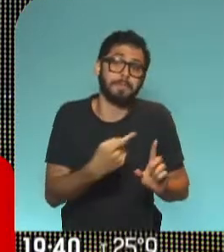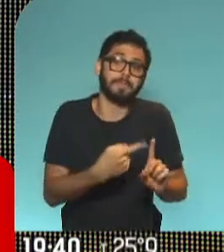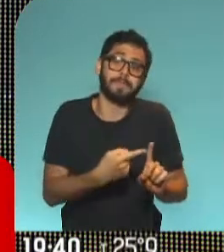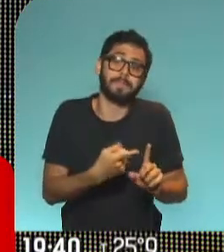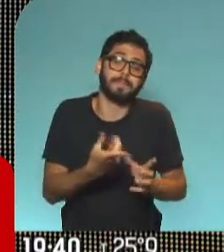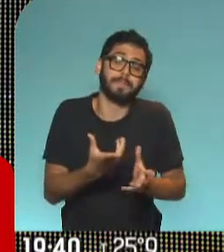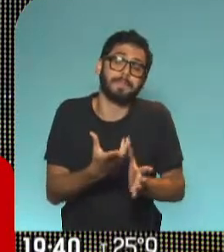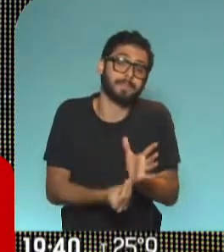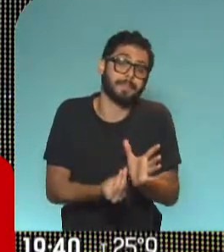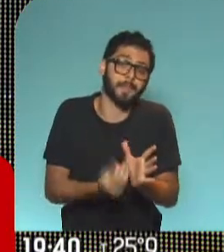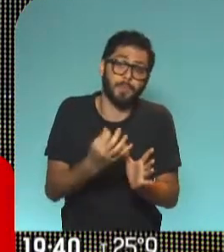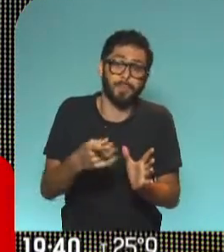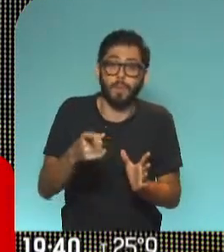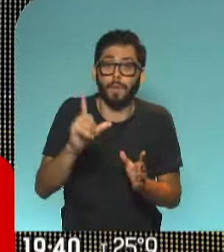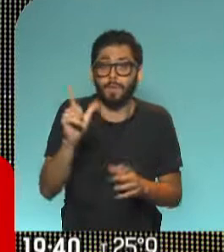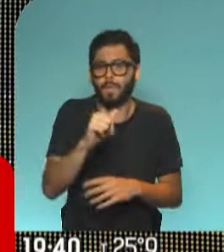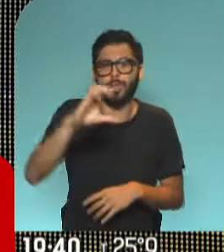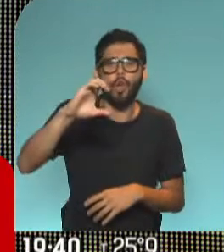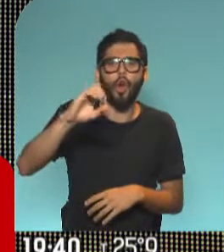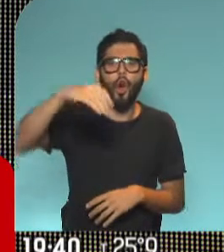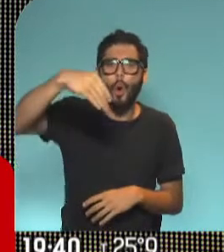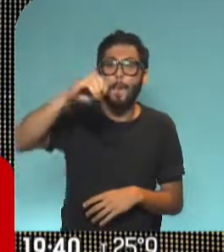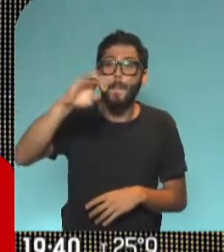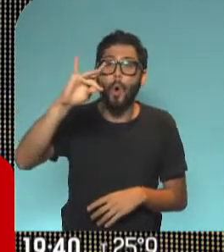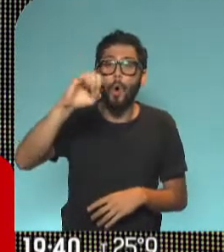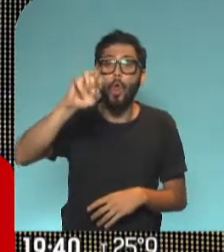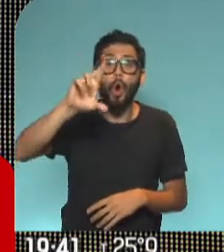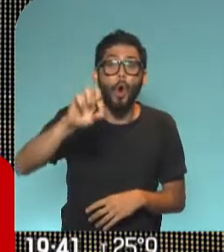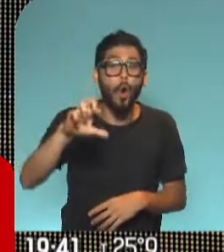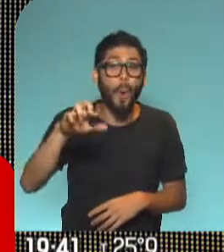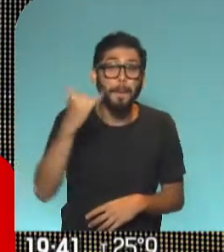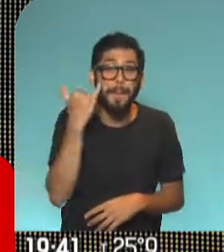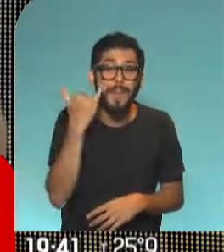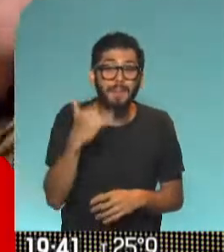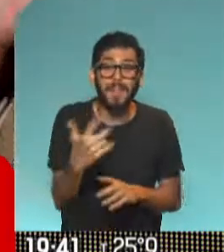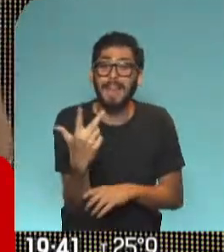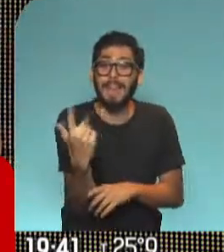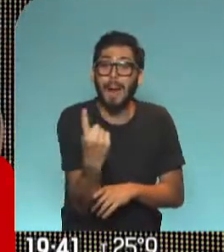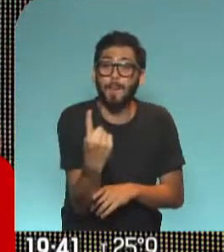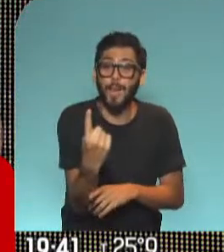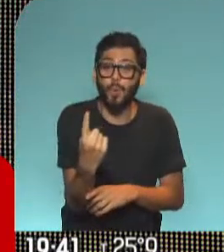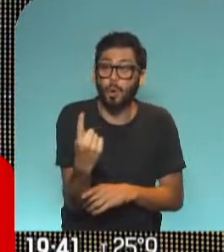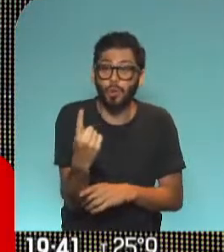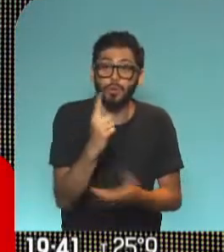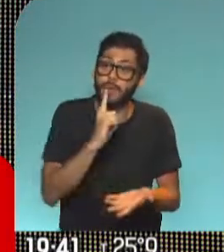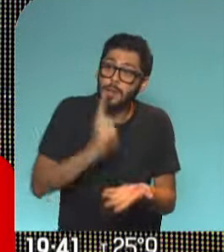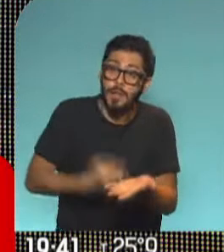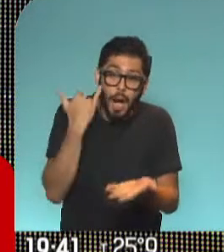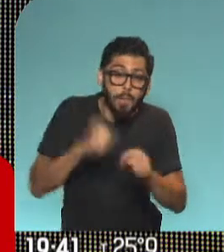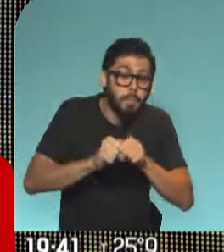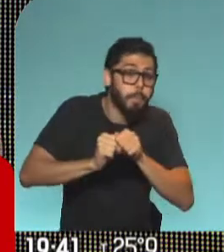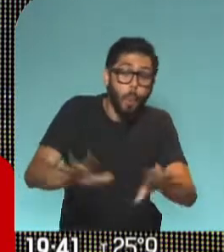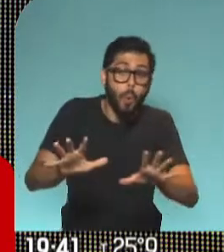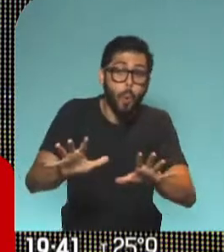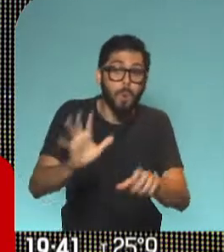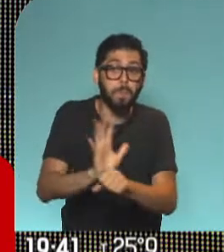Cosa increíble, Comodoro Pi, ¿no? A los 3 minutos. Comodoro Pi es una cosa increíble. A los 3 minutos ya todo el mundo conocía lo que supuestamente es